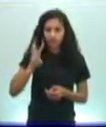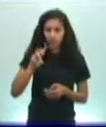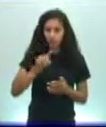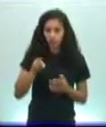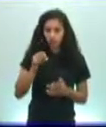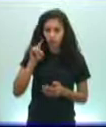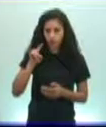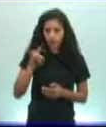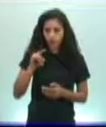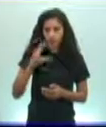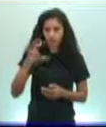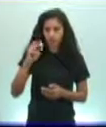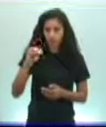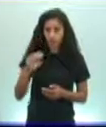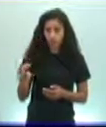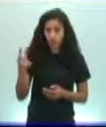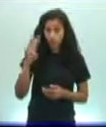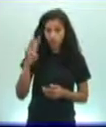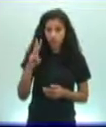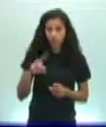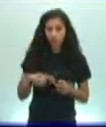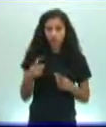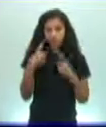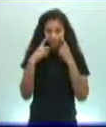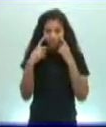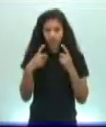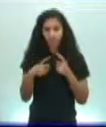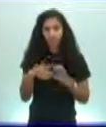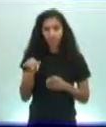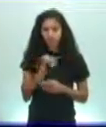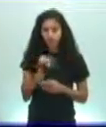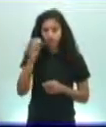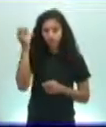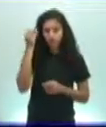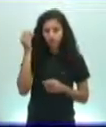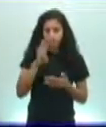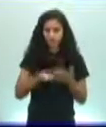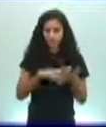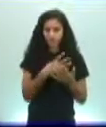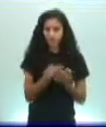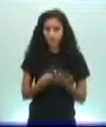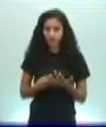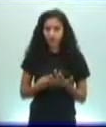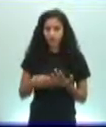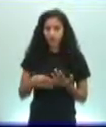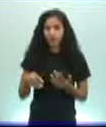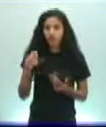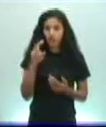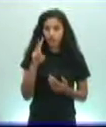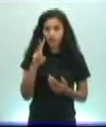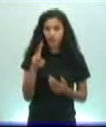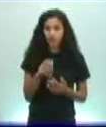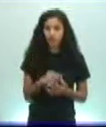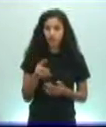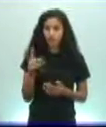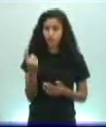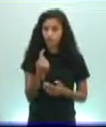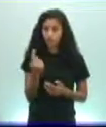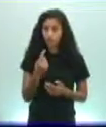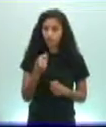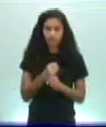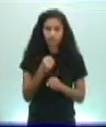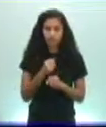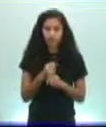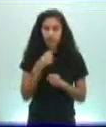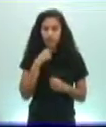143,9 centímetros cúbicos, porque es importante que también sepas que en esta tabla de cuadrados solamente trabajamos con 4